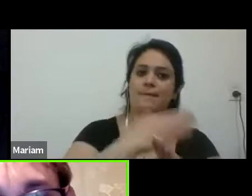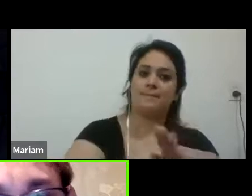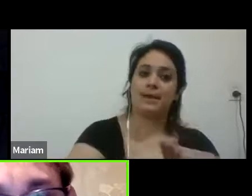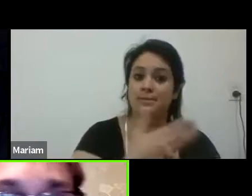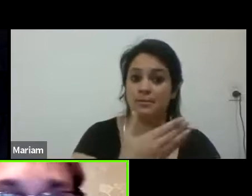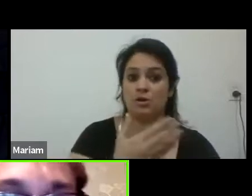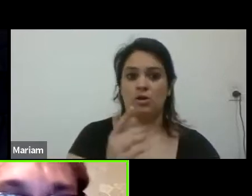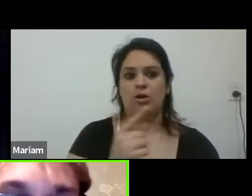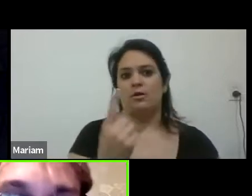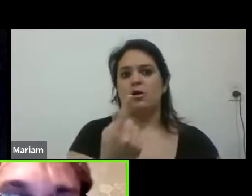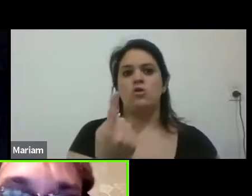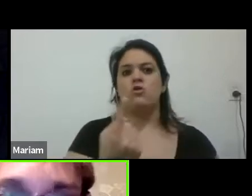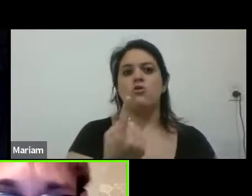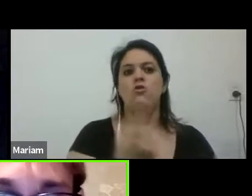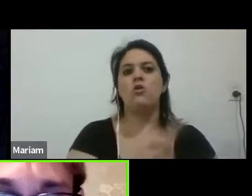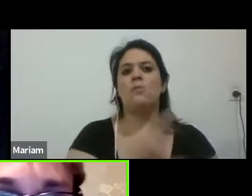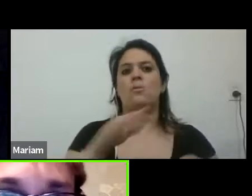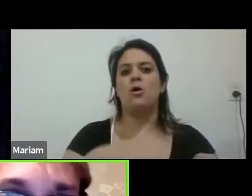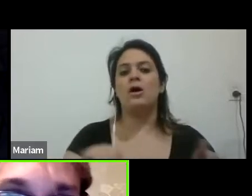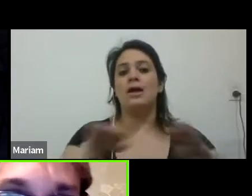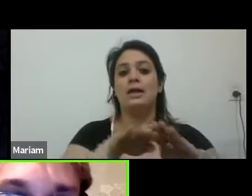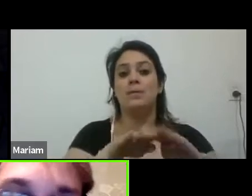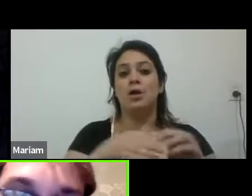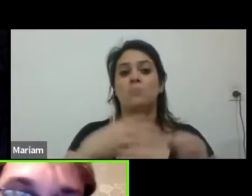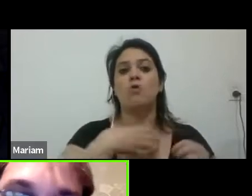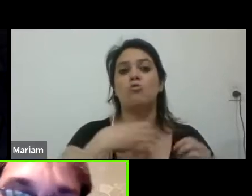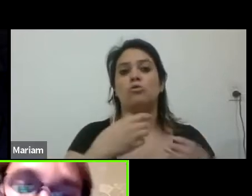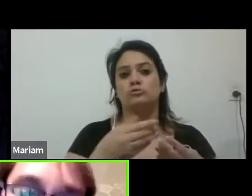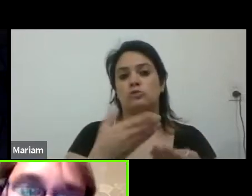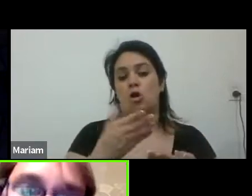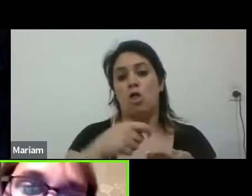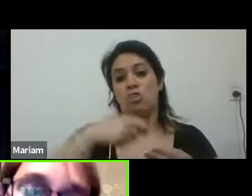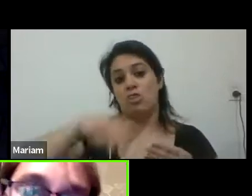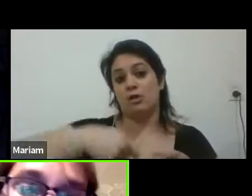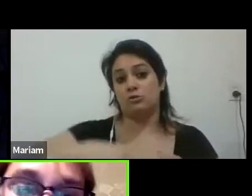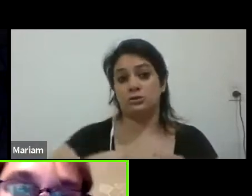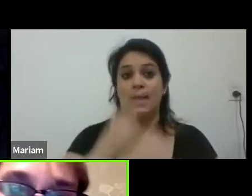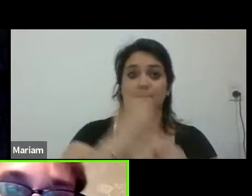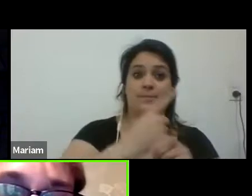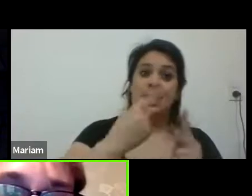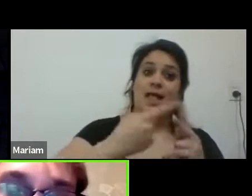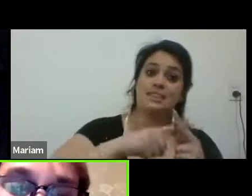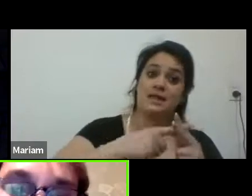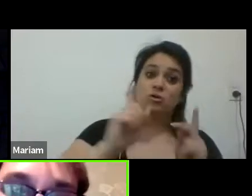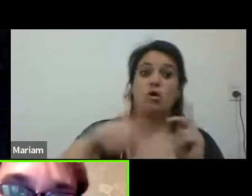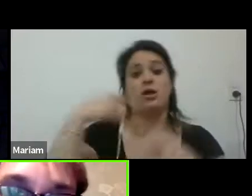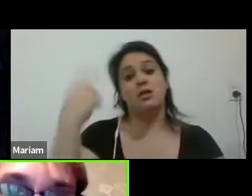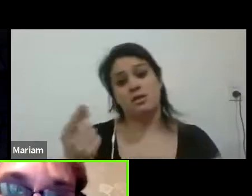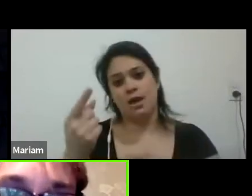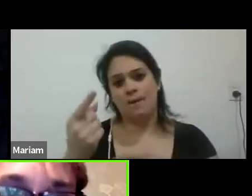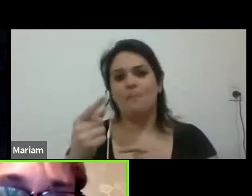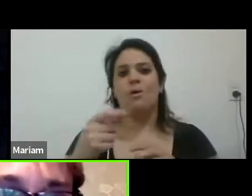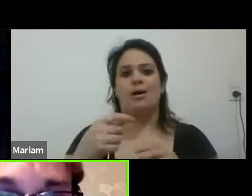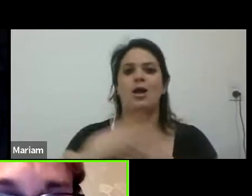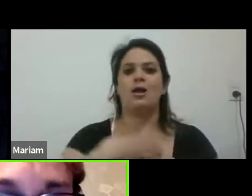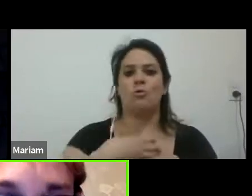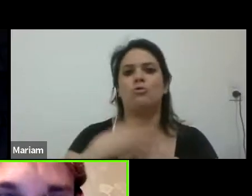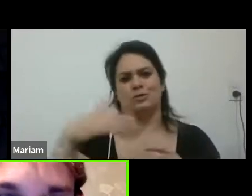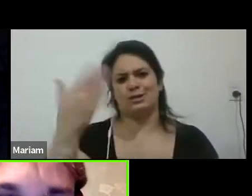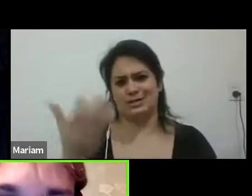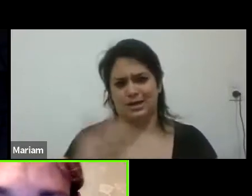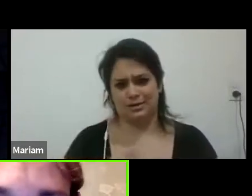dar por equivalencia un curso de cocina entonces sería mejor tecnicatura y después orientarte en pastelería que hacer pastelería y después hacer la